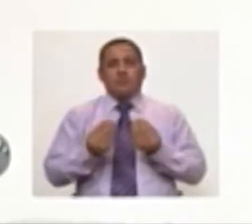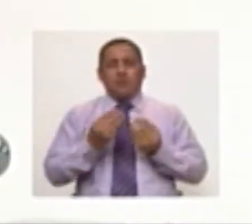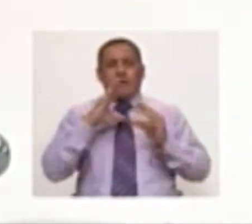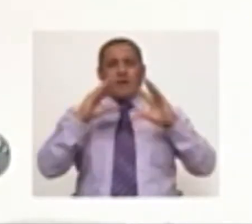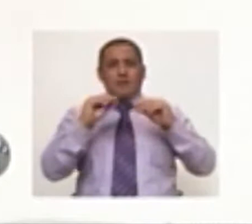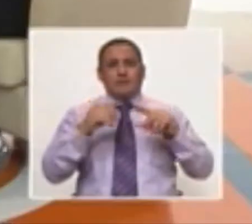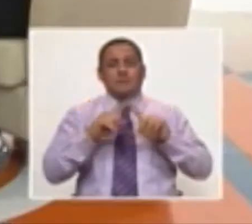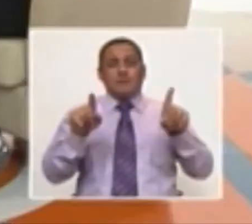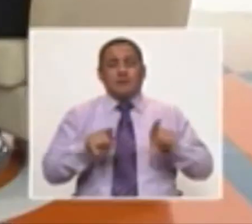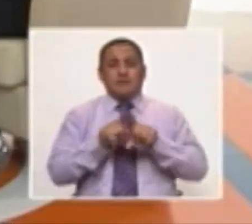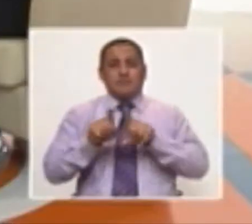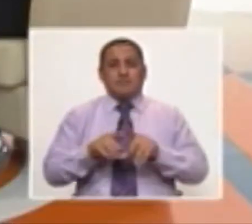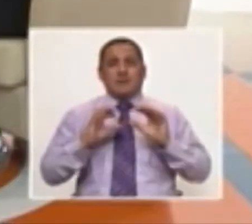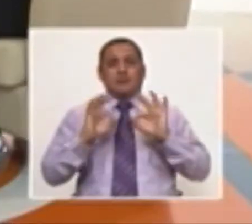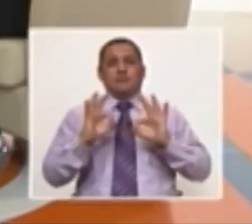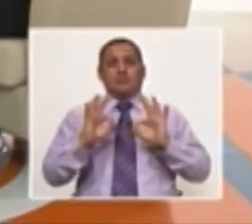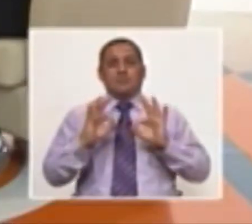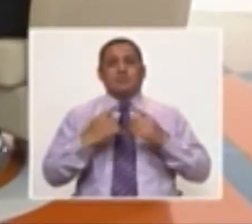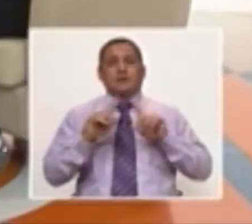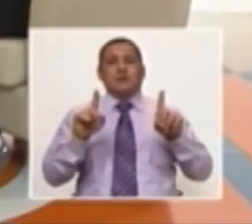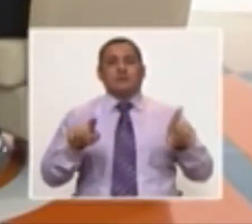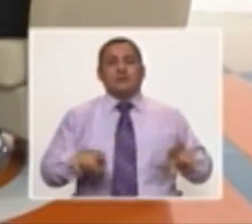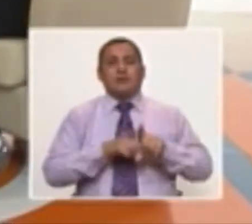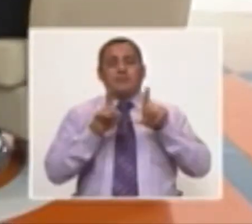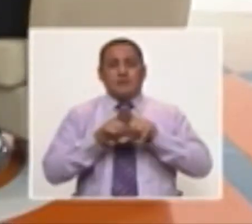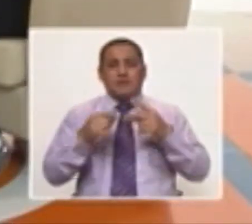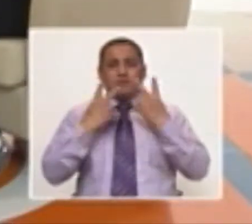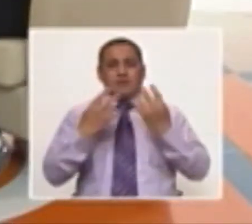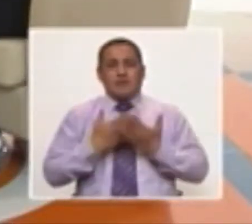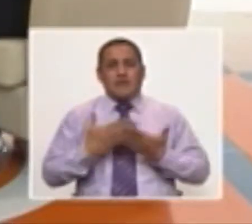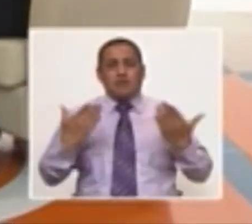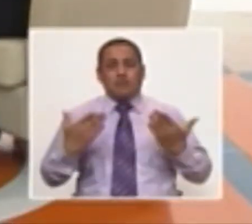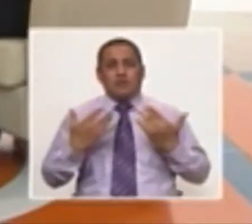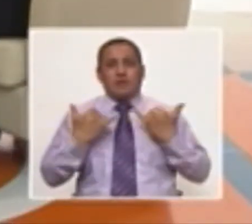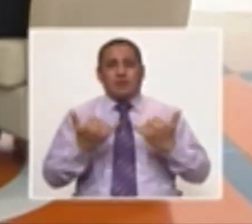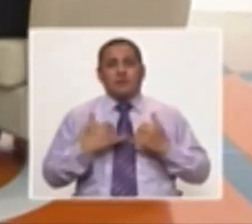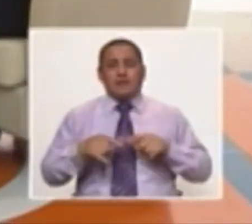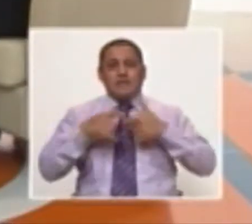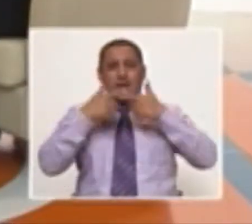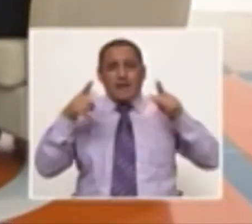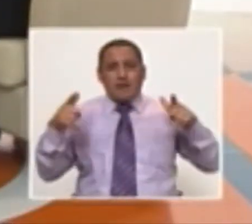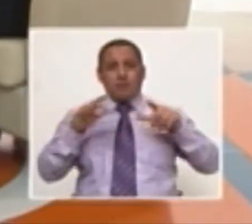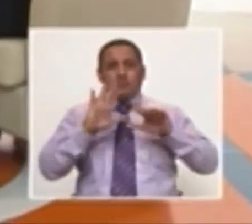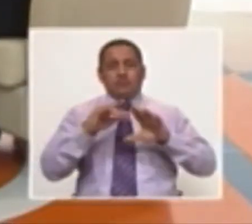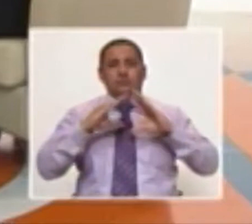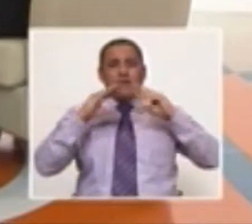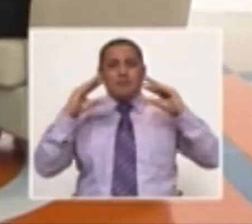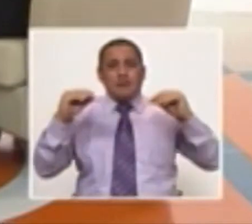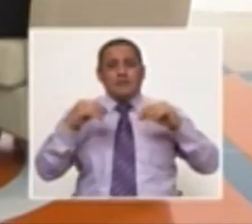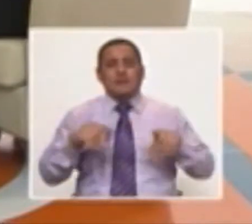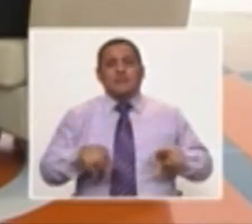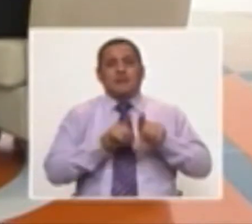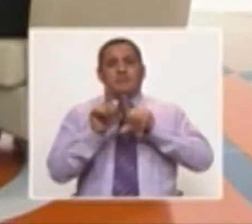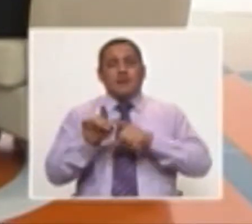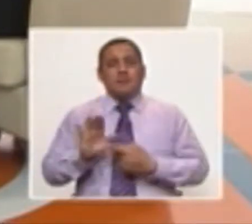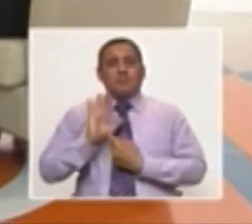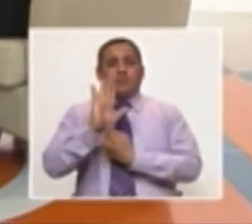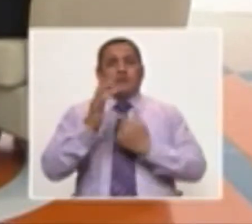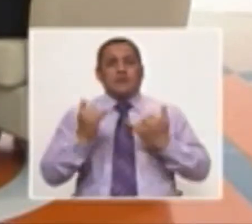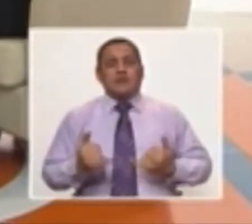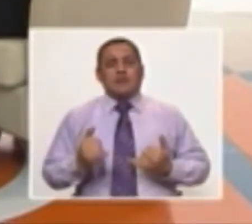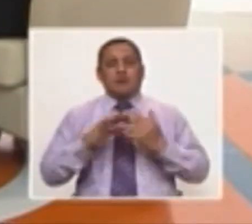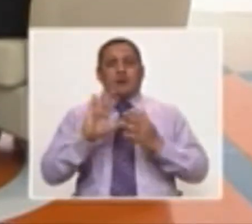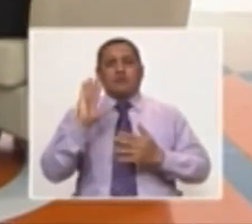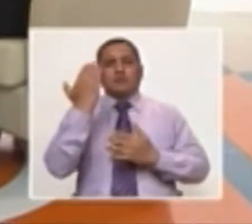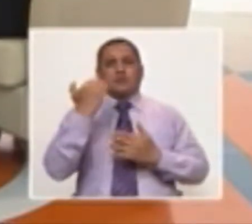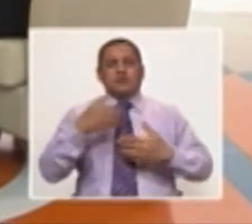lenguas que están en serio peligro por eso, ¿no? Sí. Pero la situación de estas lenguas y de sus hablantes refleja que la